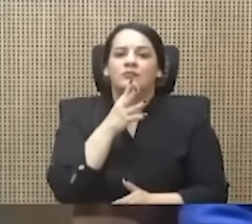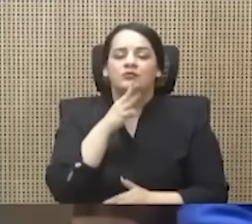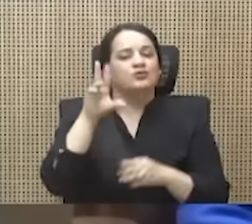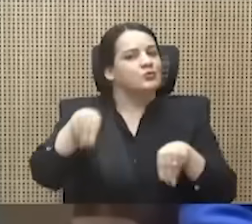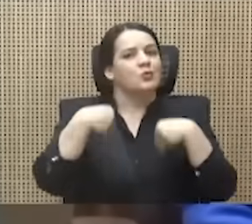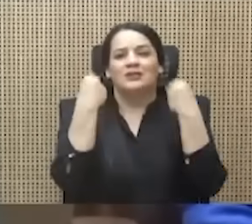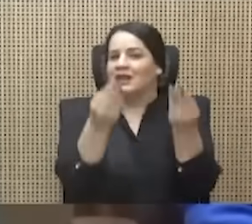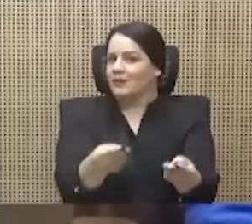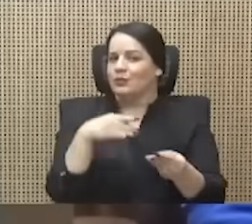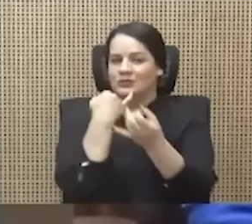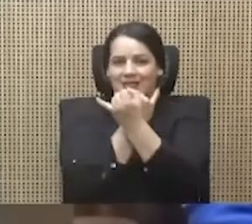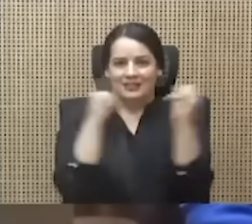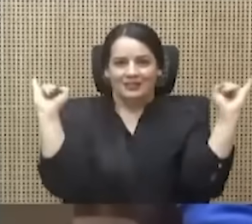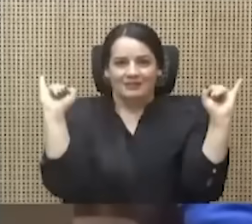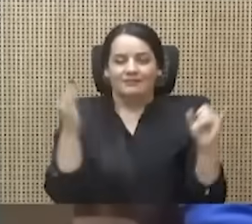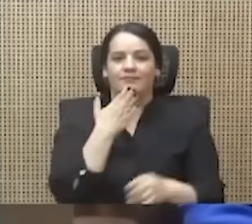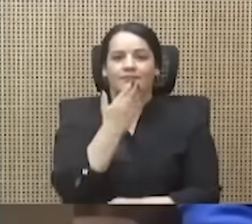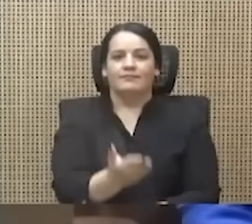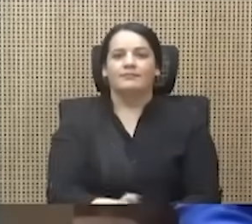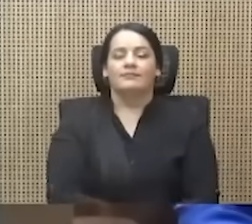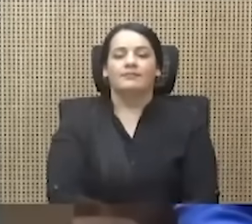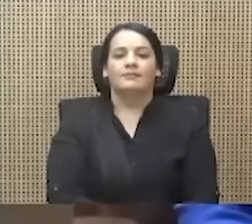independencia. Gracias.